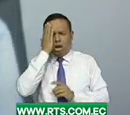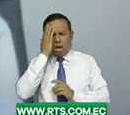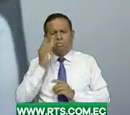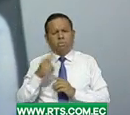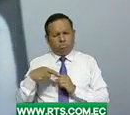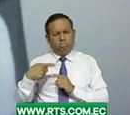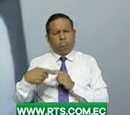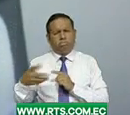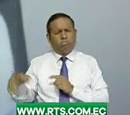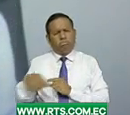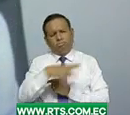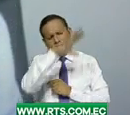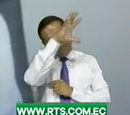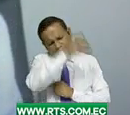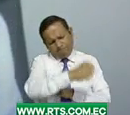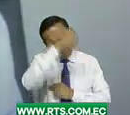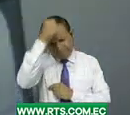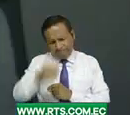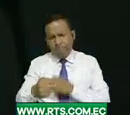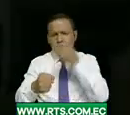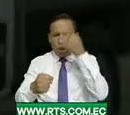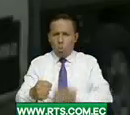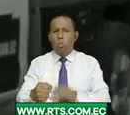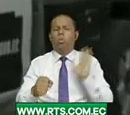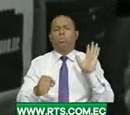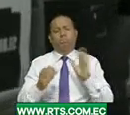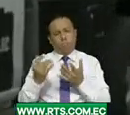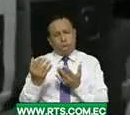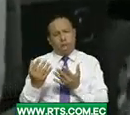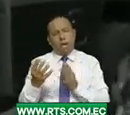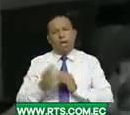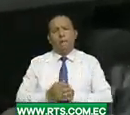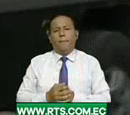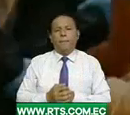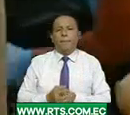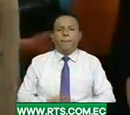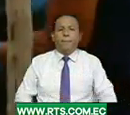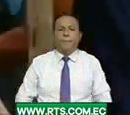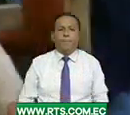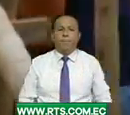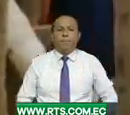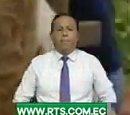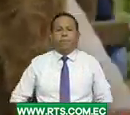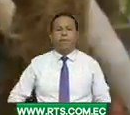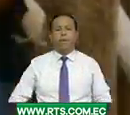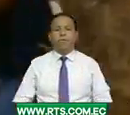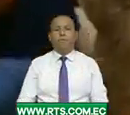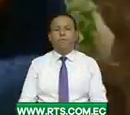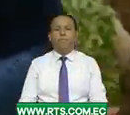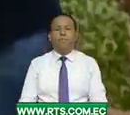estar pendiente de su ubicación. Informó Álvaro Terán.